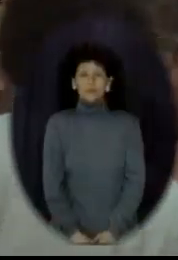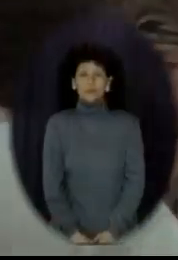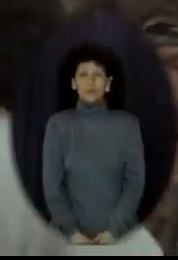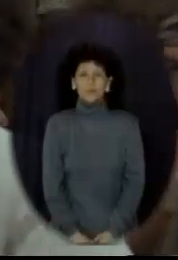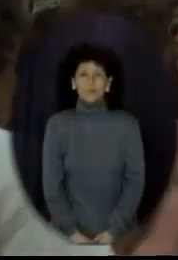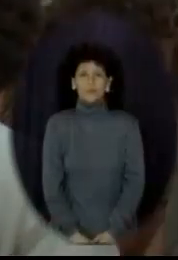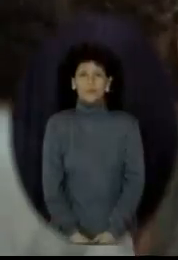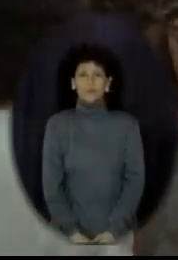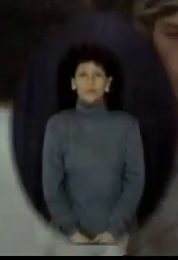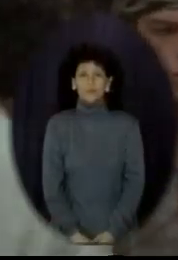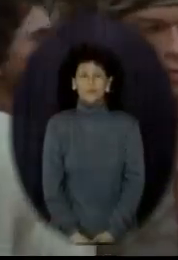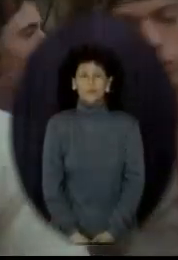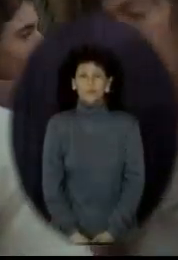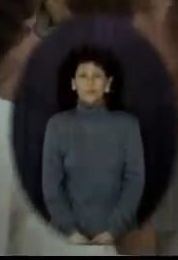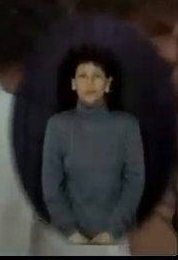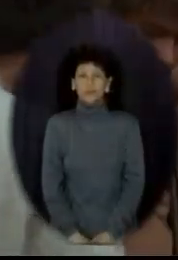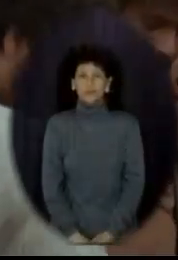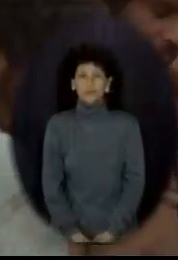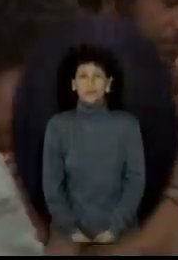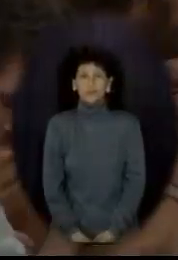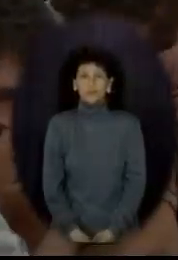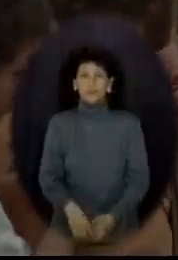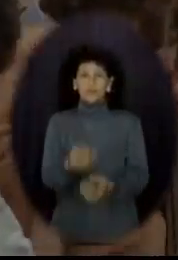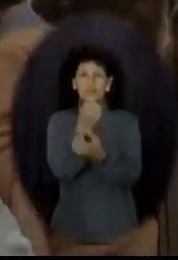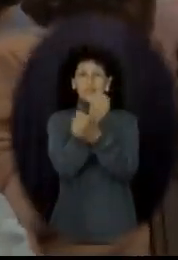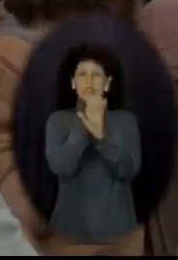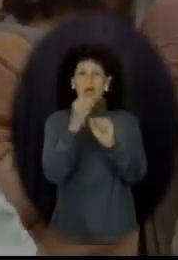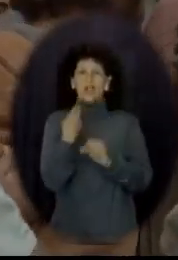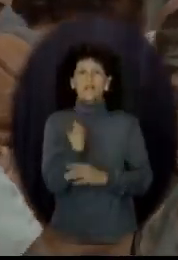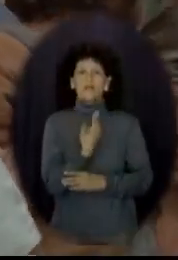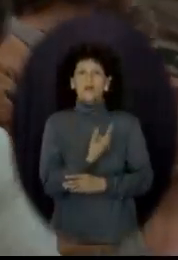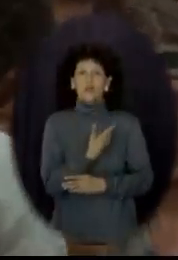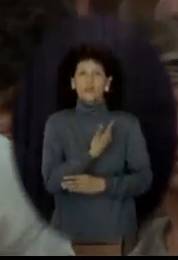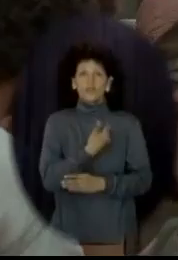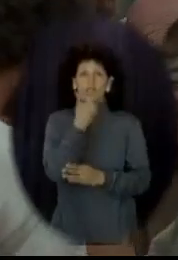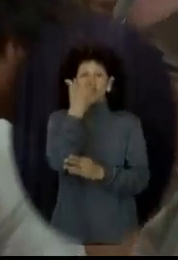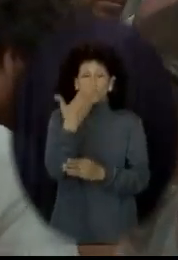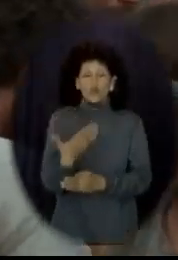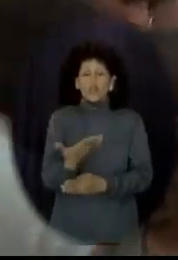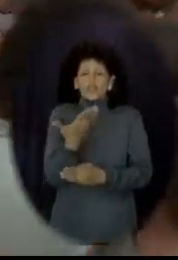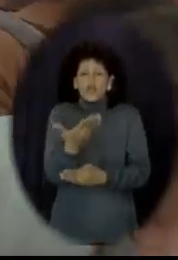Este hombre es un verdadero profeta. Señor, Señor, ayúdanos.